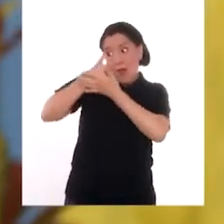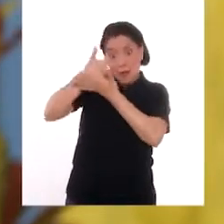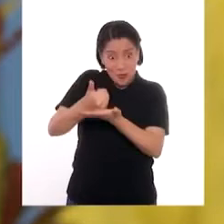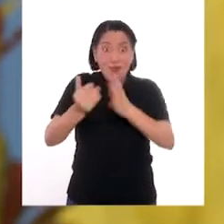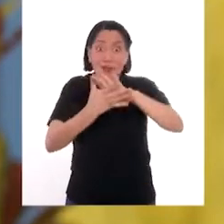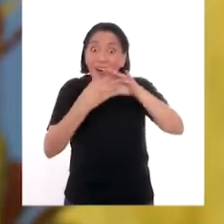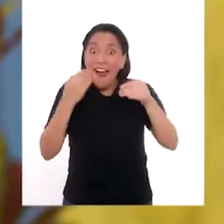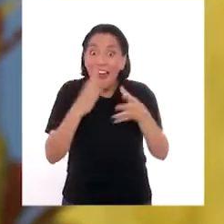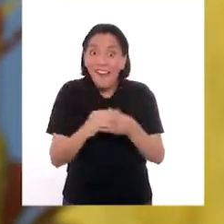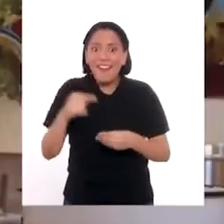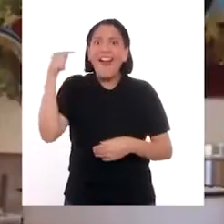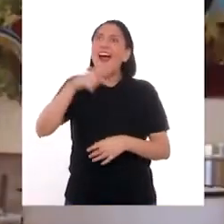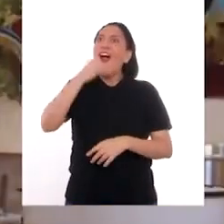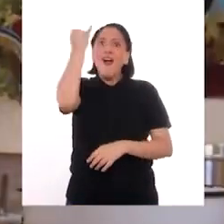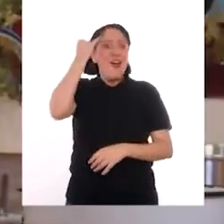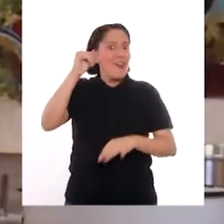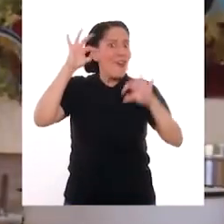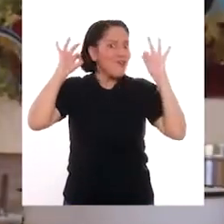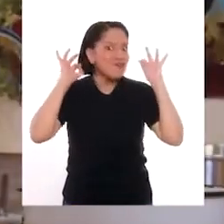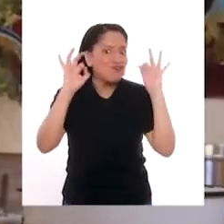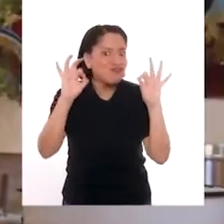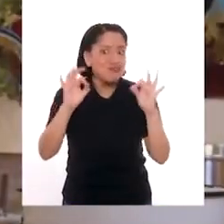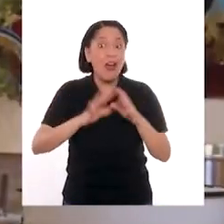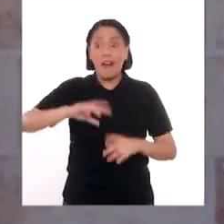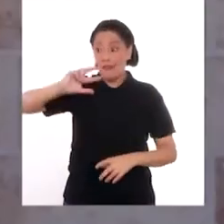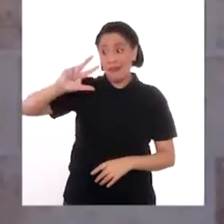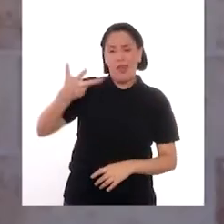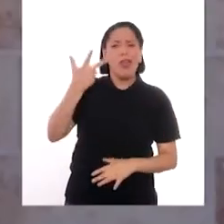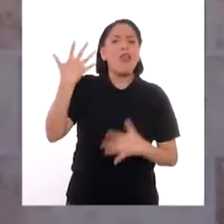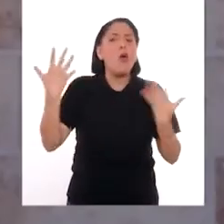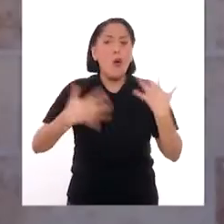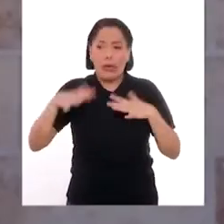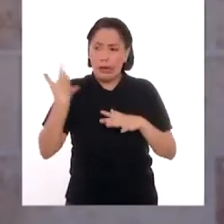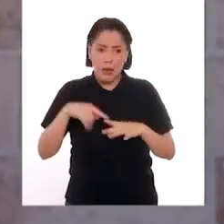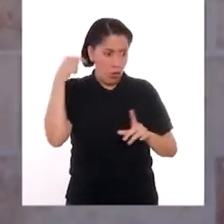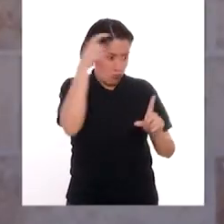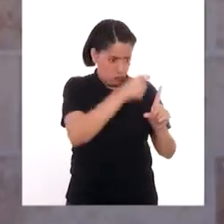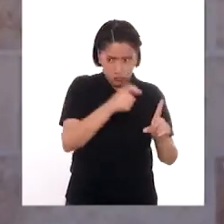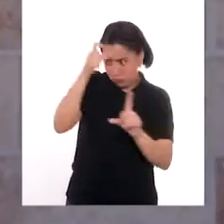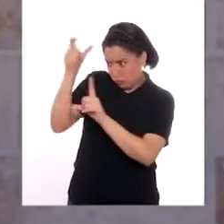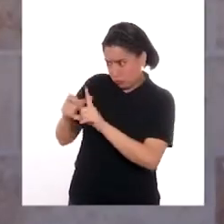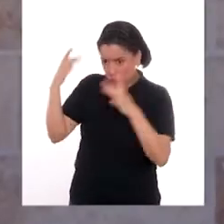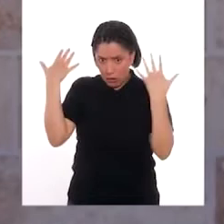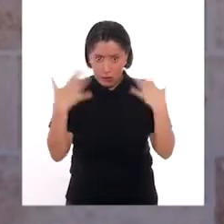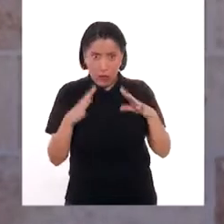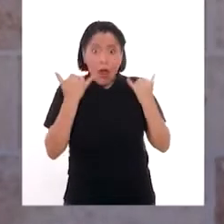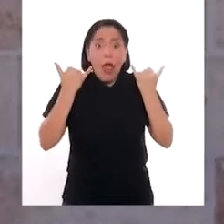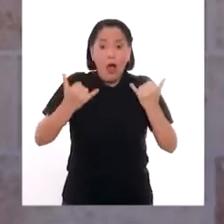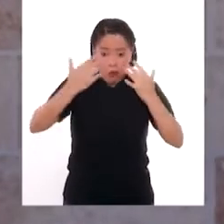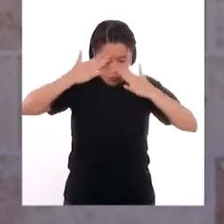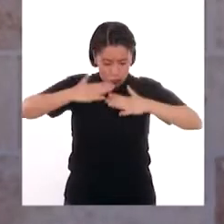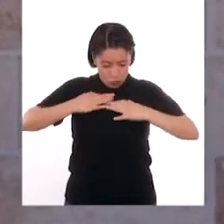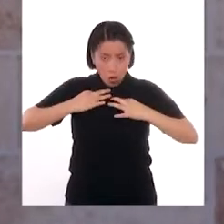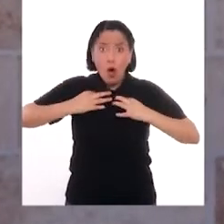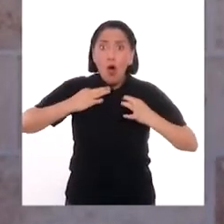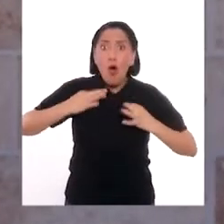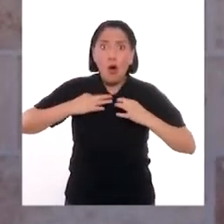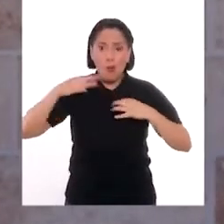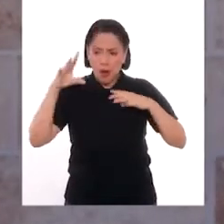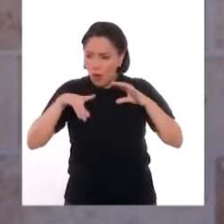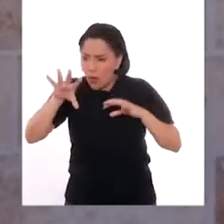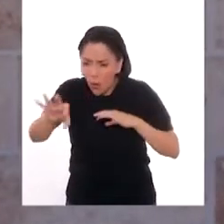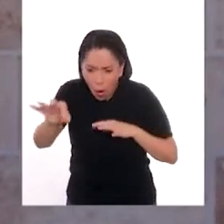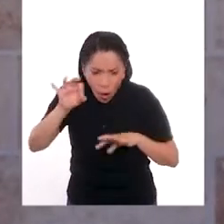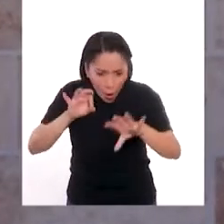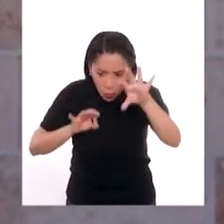los guío en la historia. Esa es una gran idea. Tercero, una vez que repartimos los personajes, nos ponemos los vestuarios y